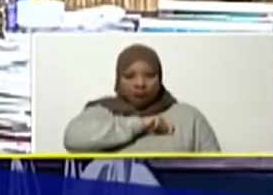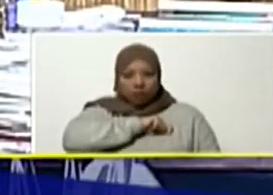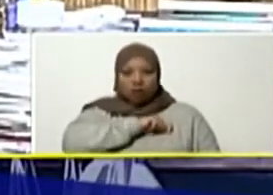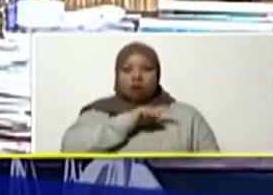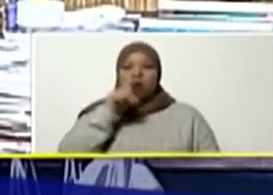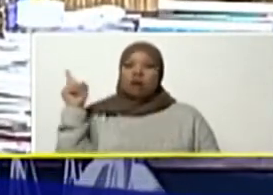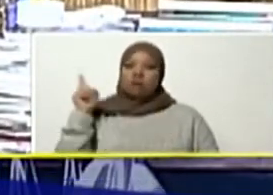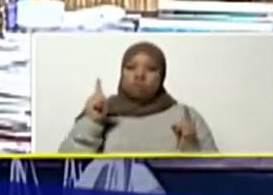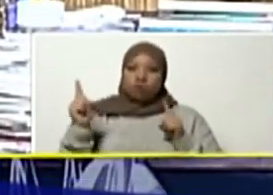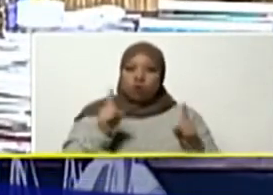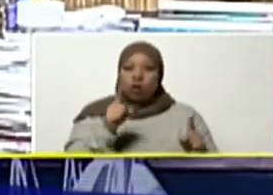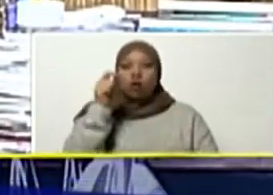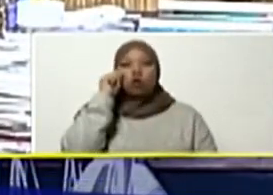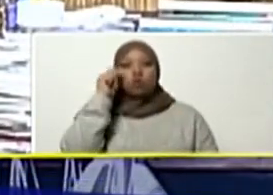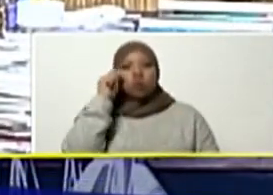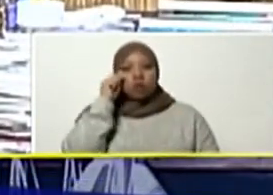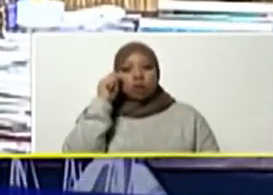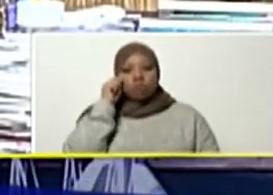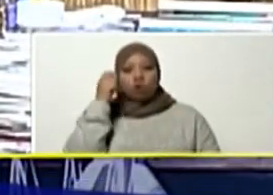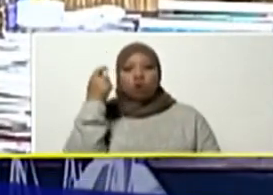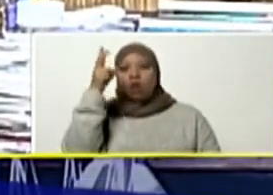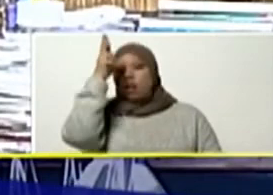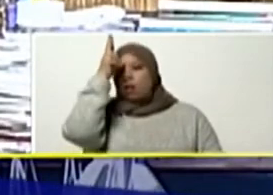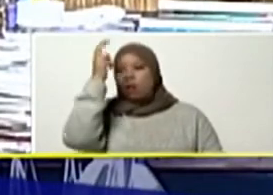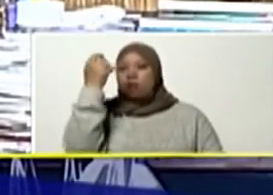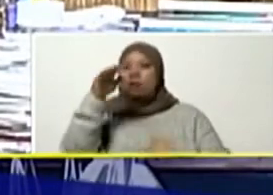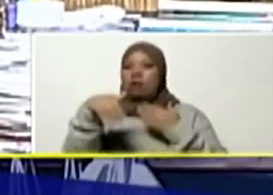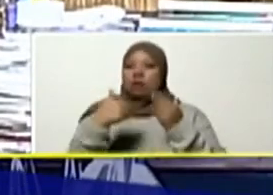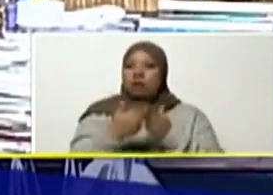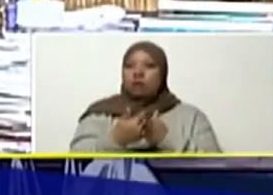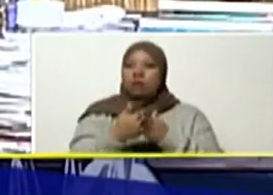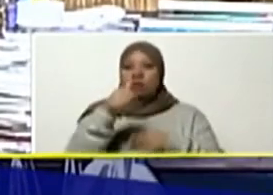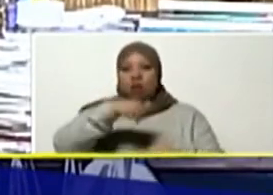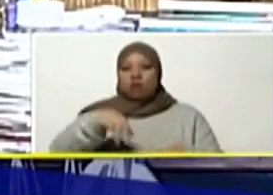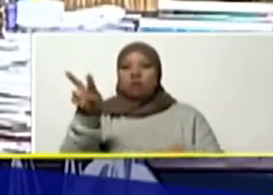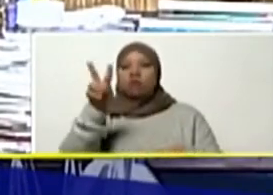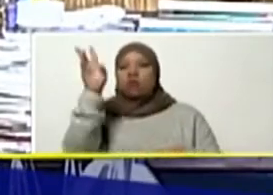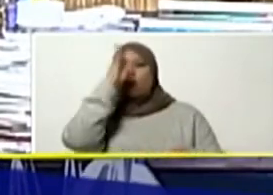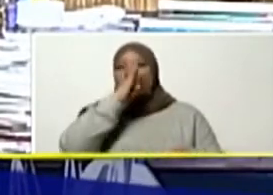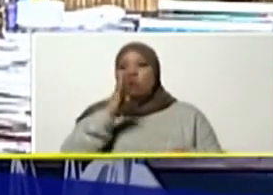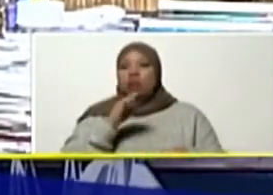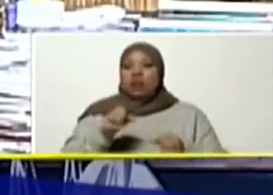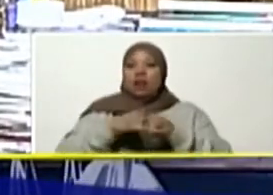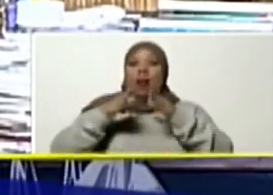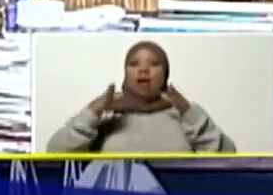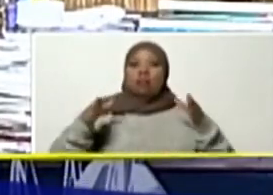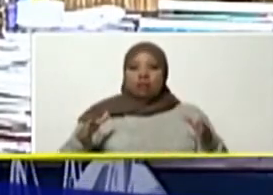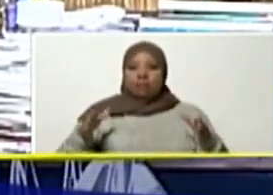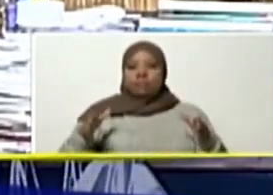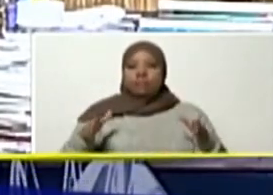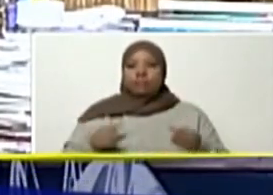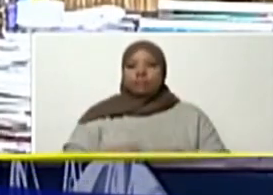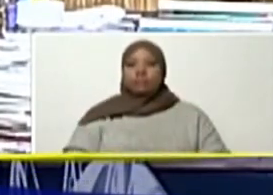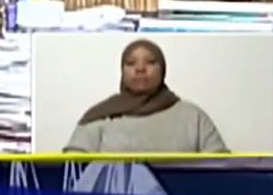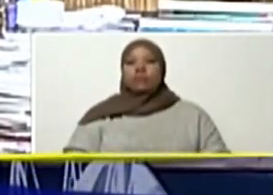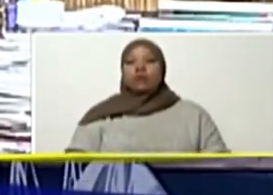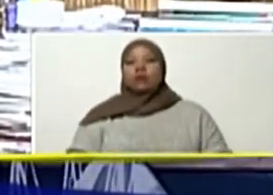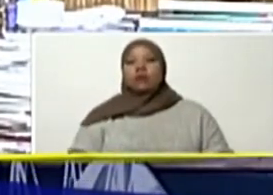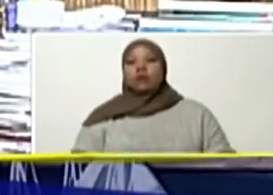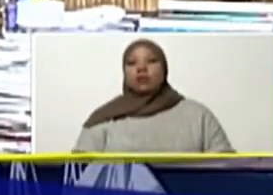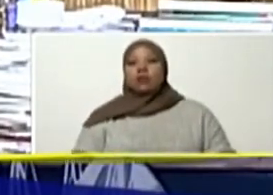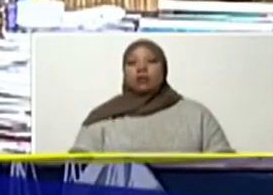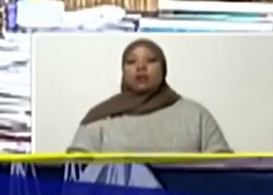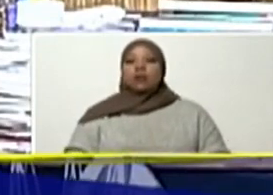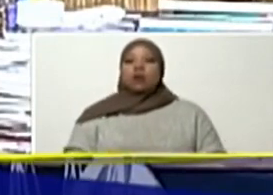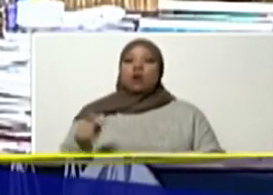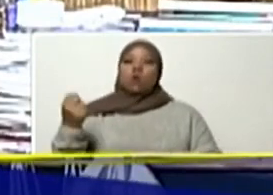allí, de los turistas españoles. Nos conseguimos una delegación de Brasil bastante grande. La mitad estaban con